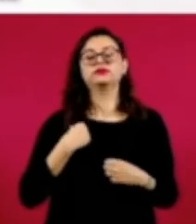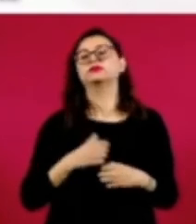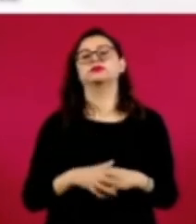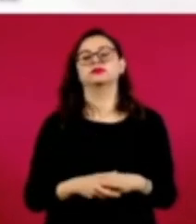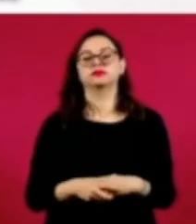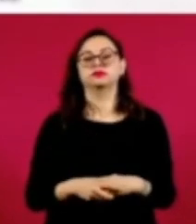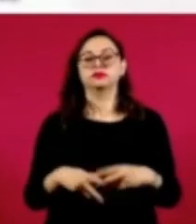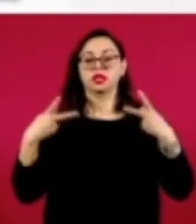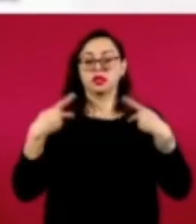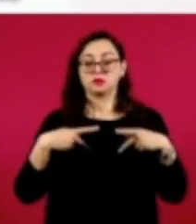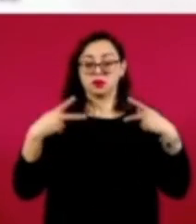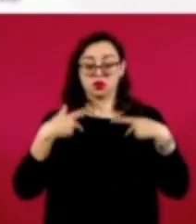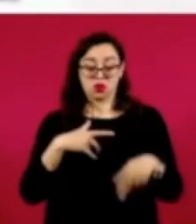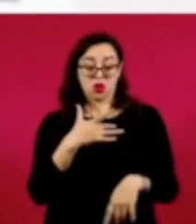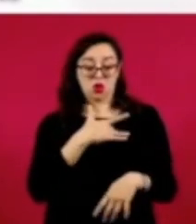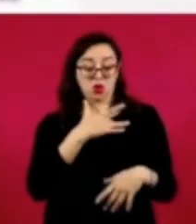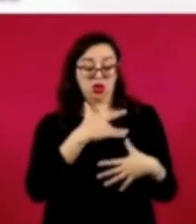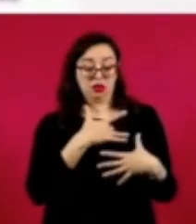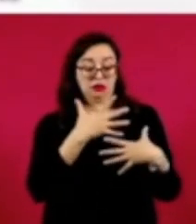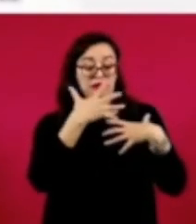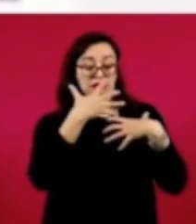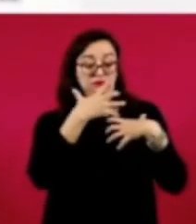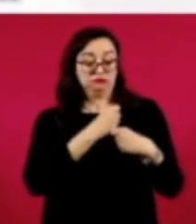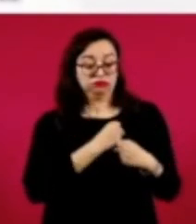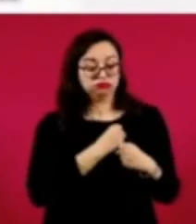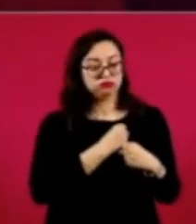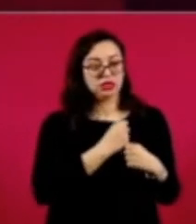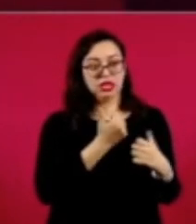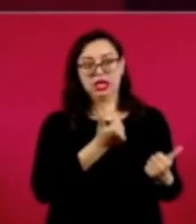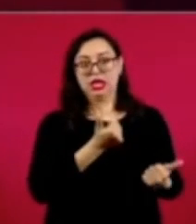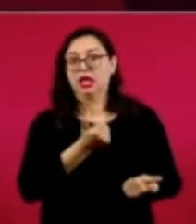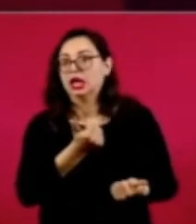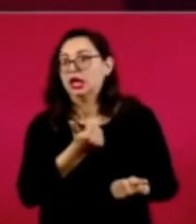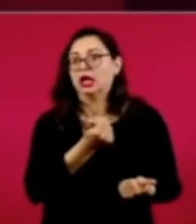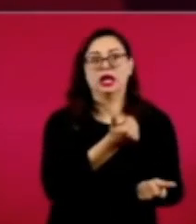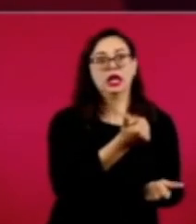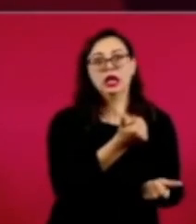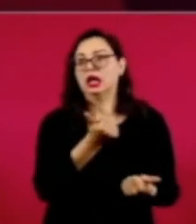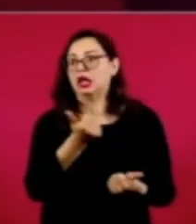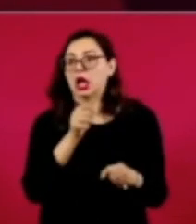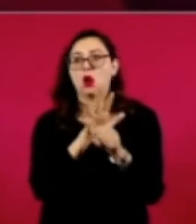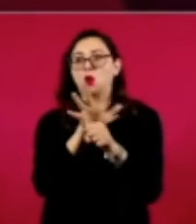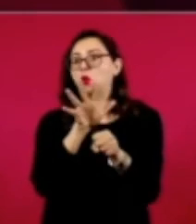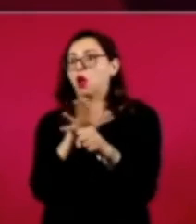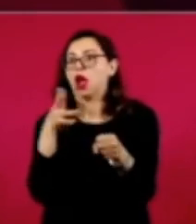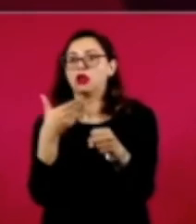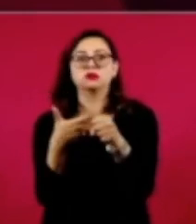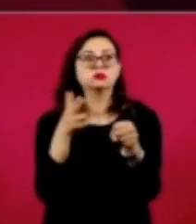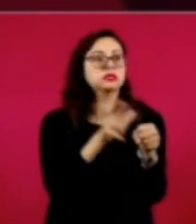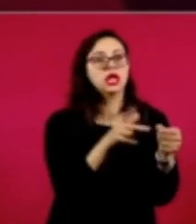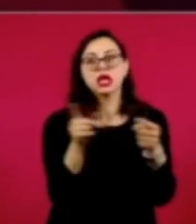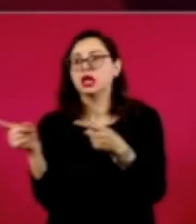puede ser atendido en un hospital del ISSSTE, en un hospital del Seguro, un hospital del IMSS Bienestar.